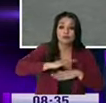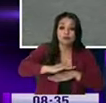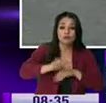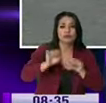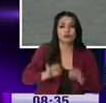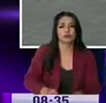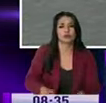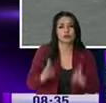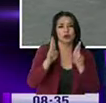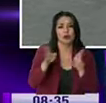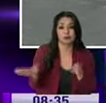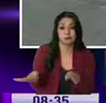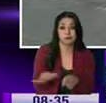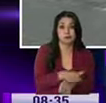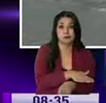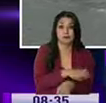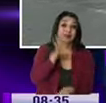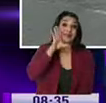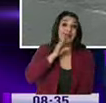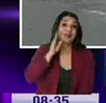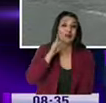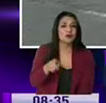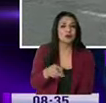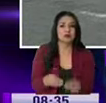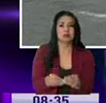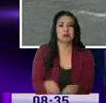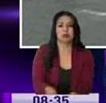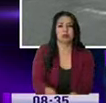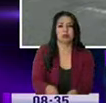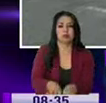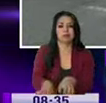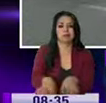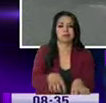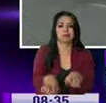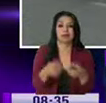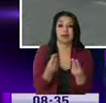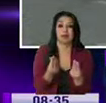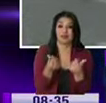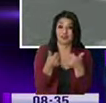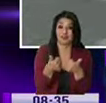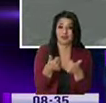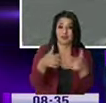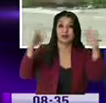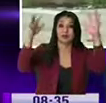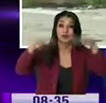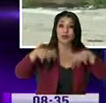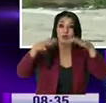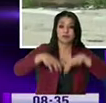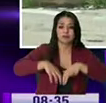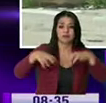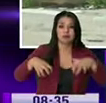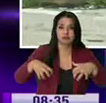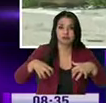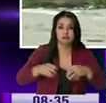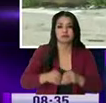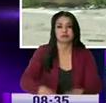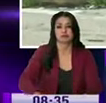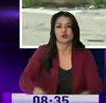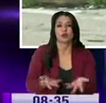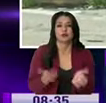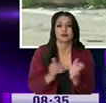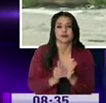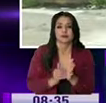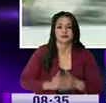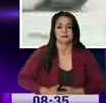por qué de acuerdo a lo que sabemos no es de la mejor calidad y yo había lluvia lluvia fuerte y